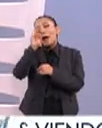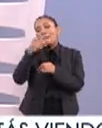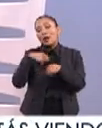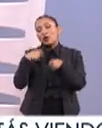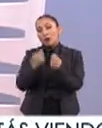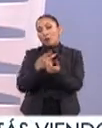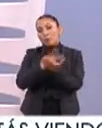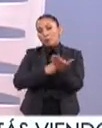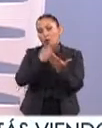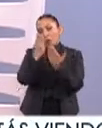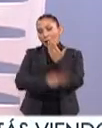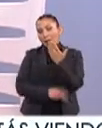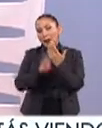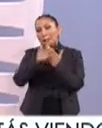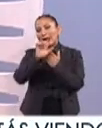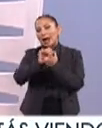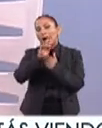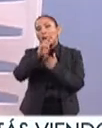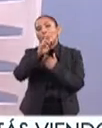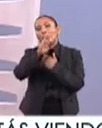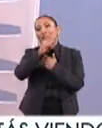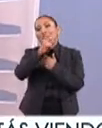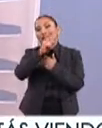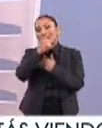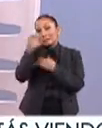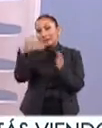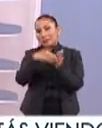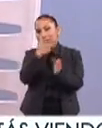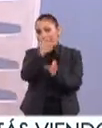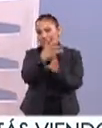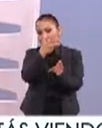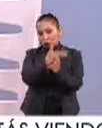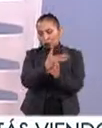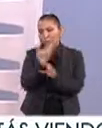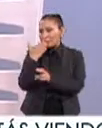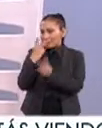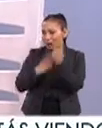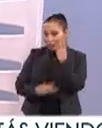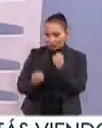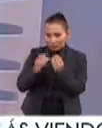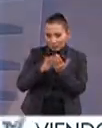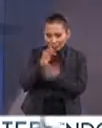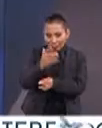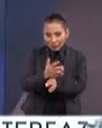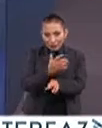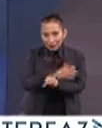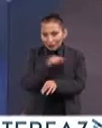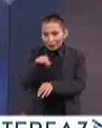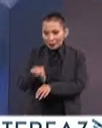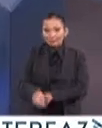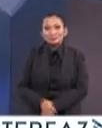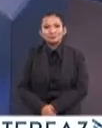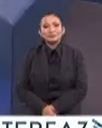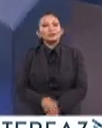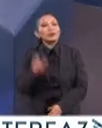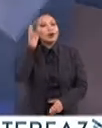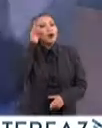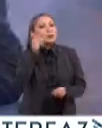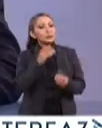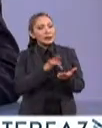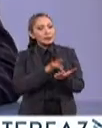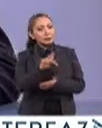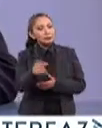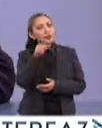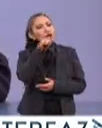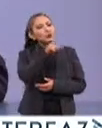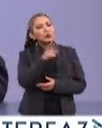beneficiario del programa de capacitación Proyecta 100.000 Estados Unidos. Bienvenido, Cristian. Muchas gracias por acompañarnos el día de hoy. Hola, muchas gracias.